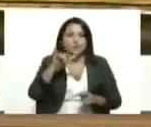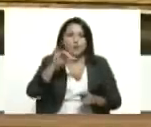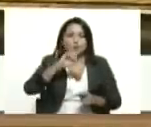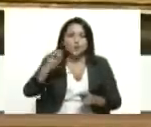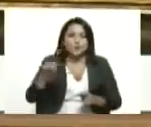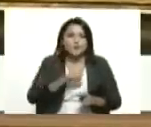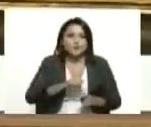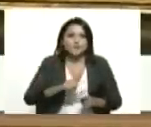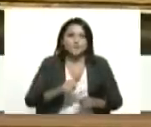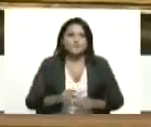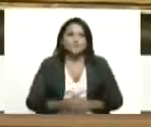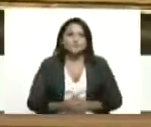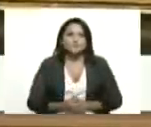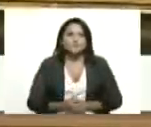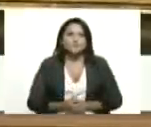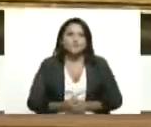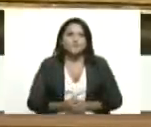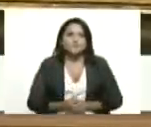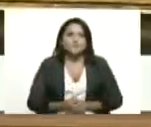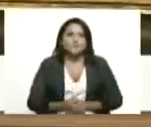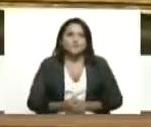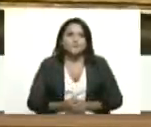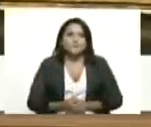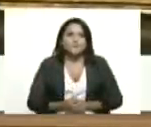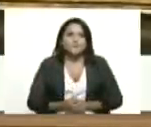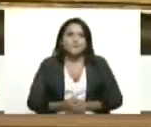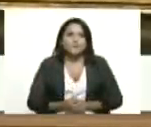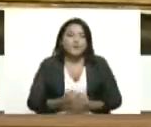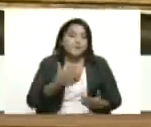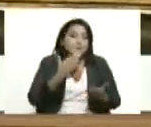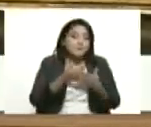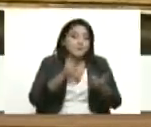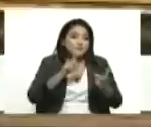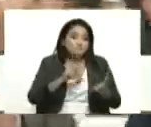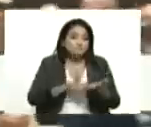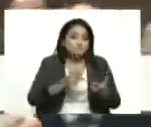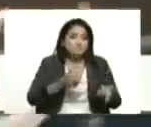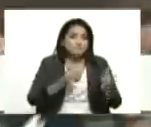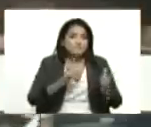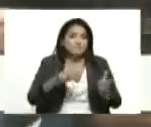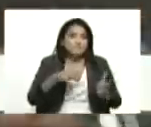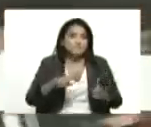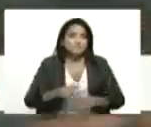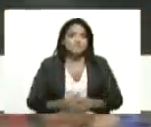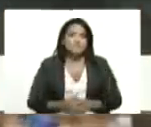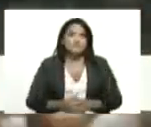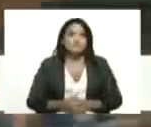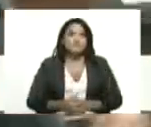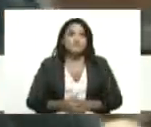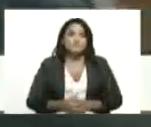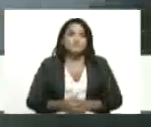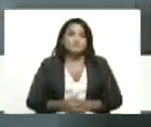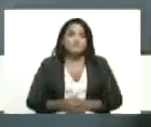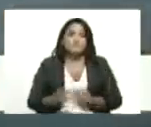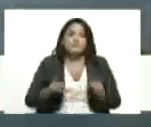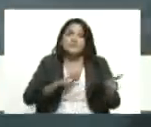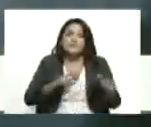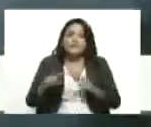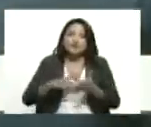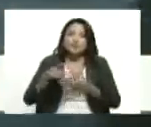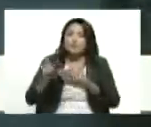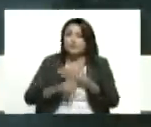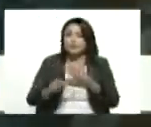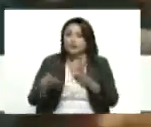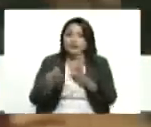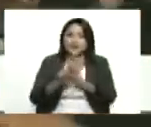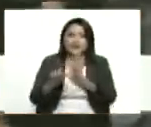Solicita la tribuna de oradores, se le concede. Una vez presentado el proyecto de ley,